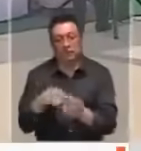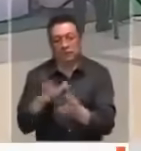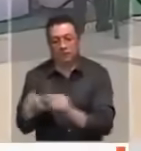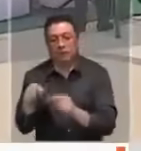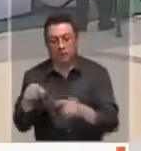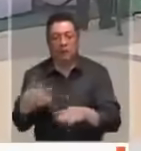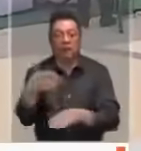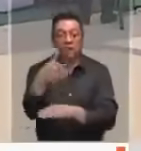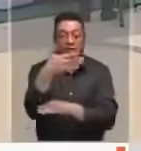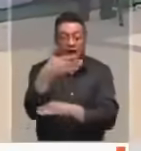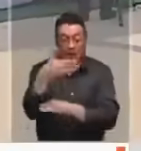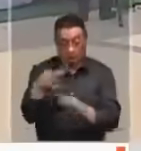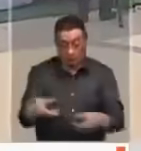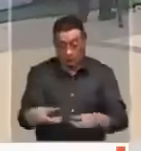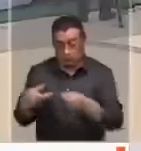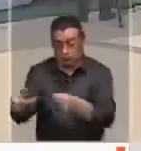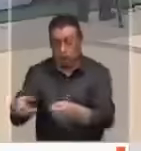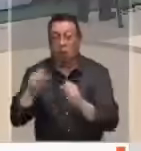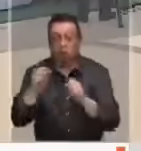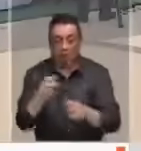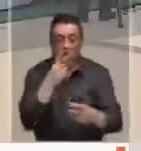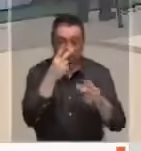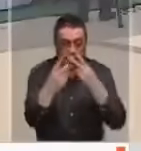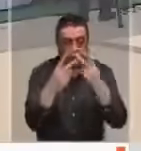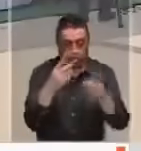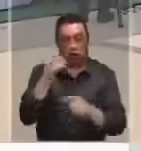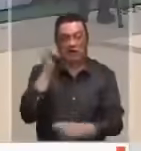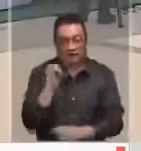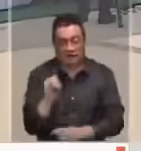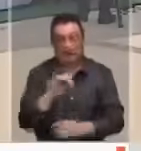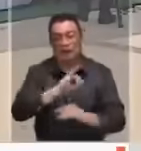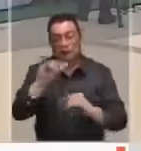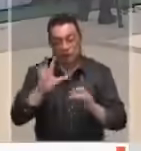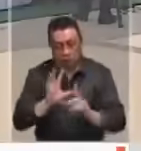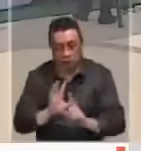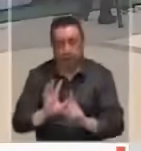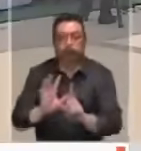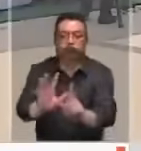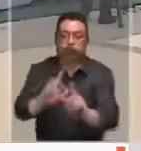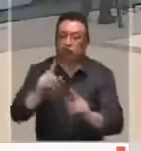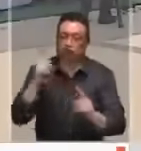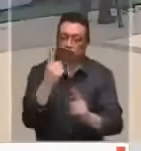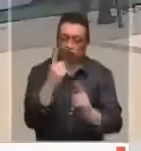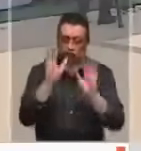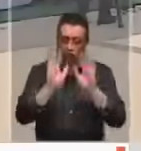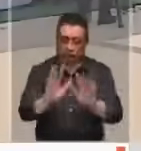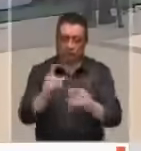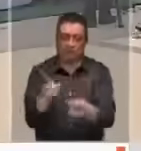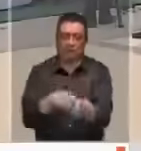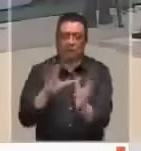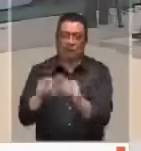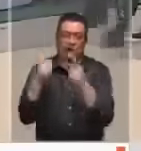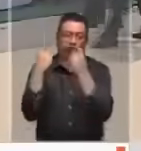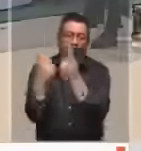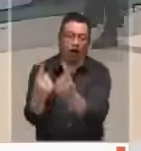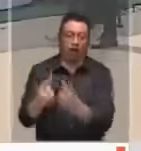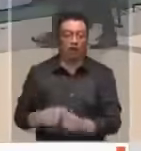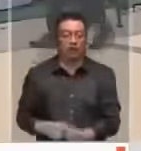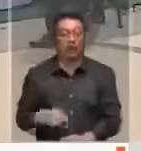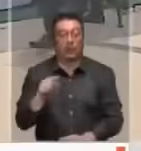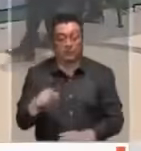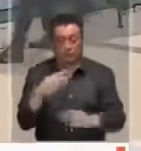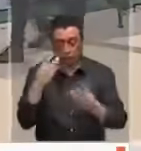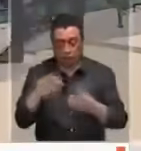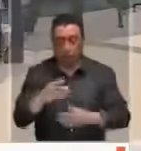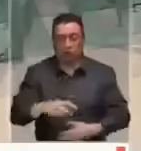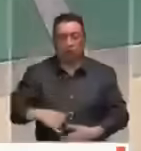de la bandera, es lo que se va a poder apreciar a través de la transmisión. Sí, cuando hablamos de la entrega de la bandera, es un acto muy simbólico. Es un